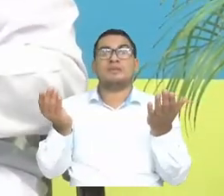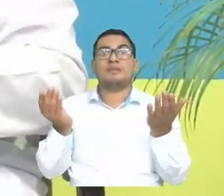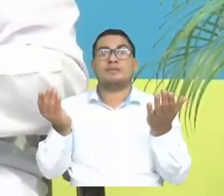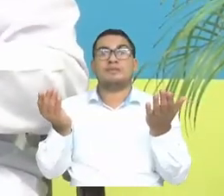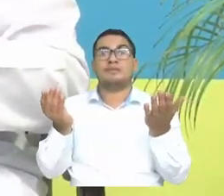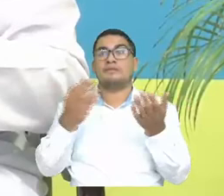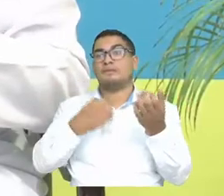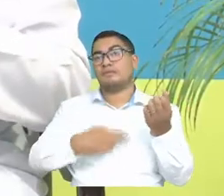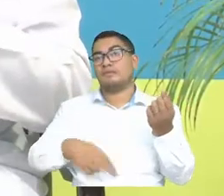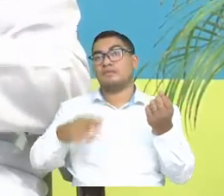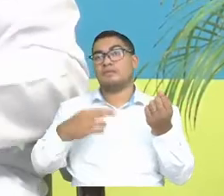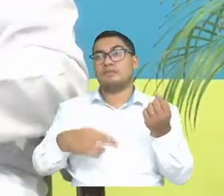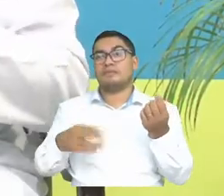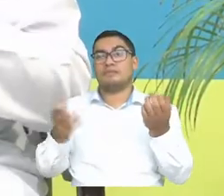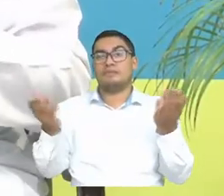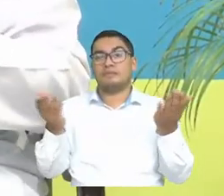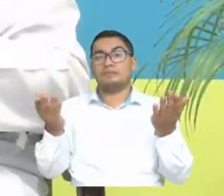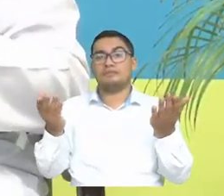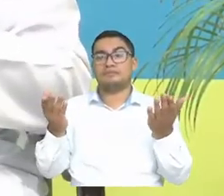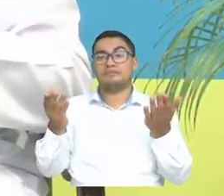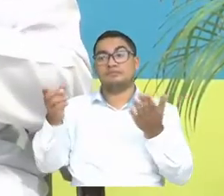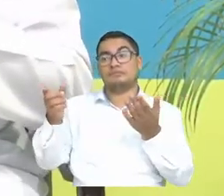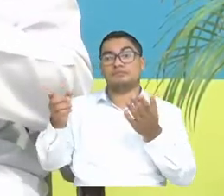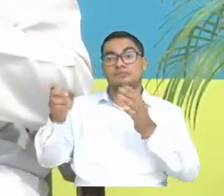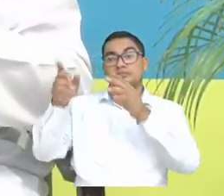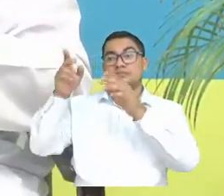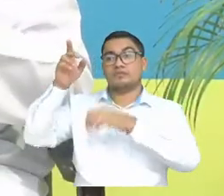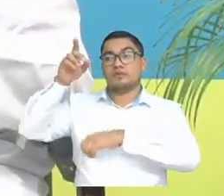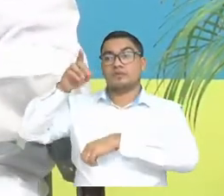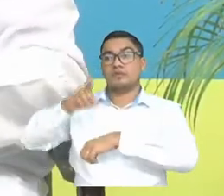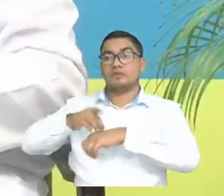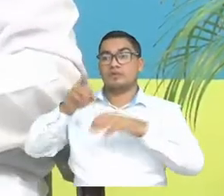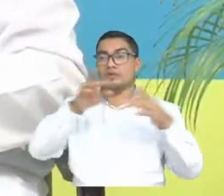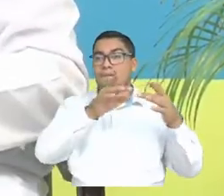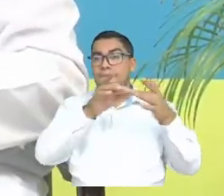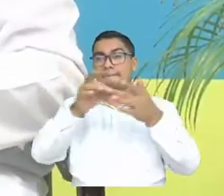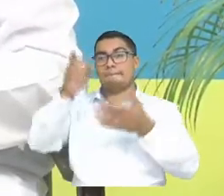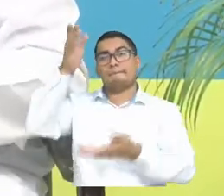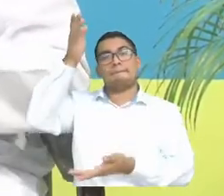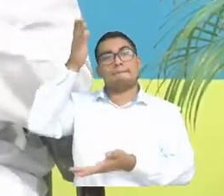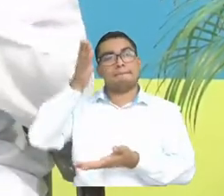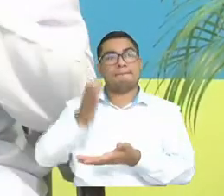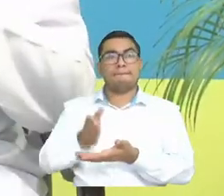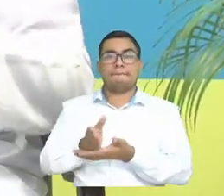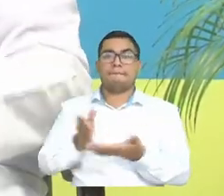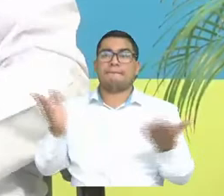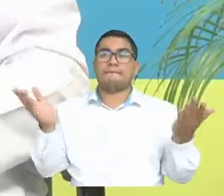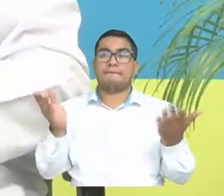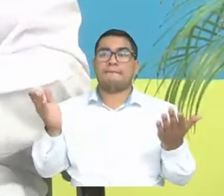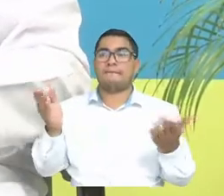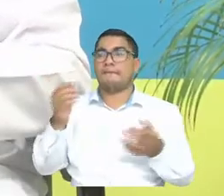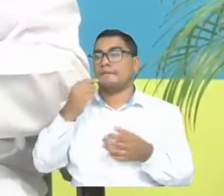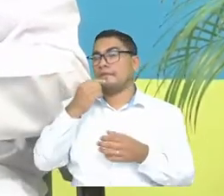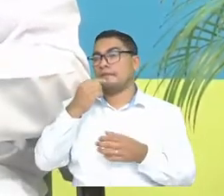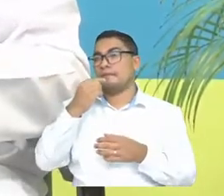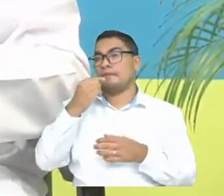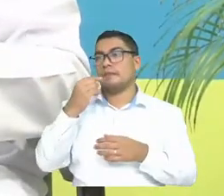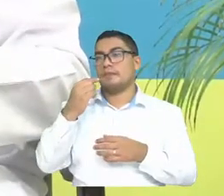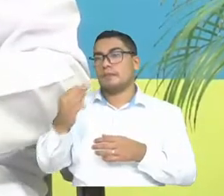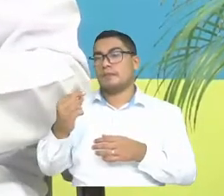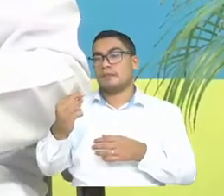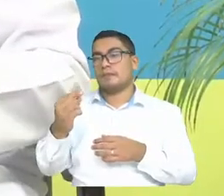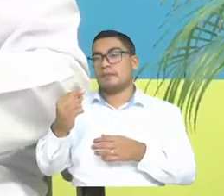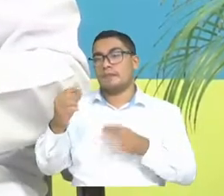por el sangrado, entonces al especialista es quien va a tomar la decisión de si transfunde